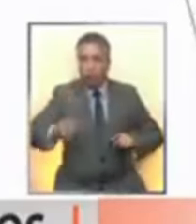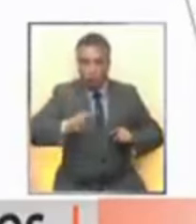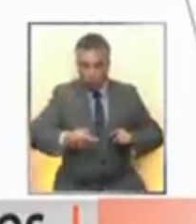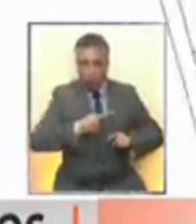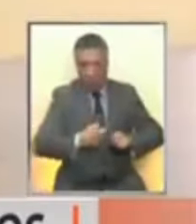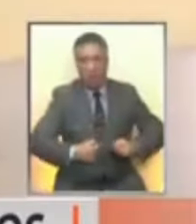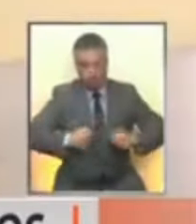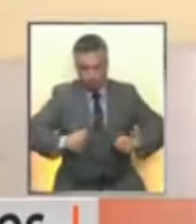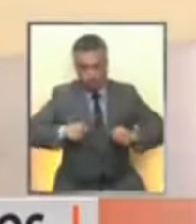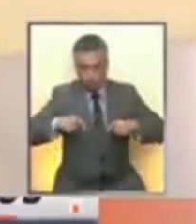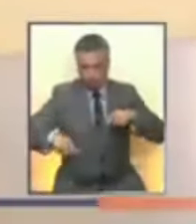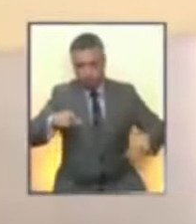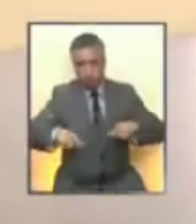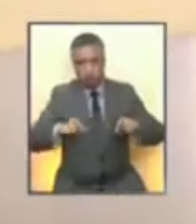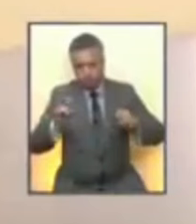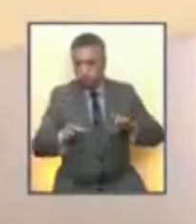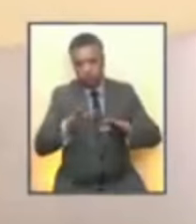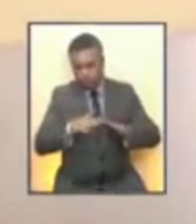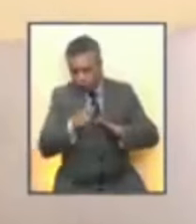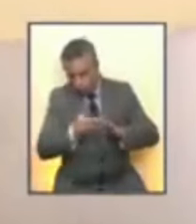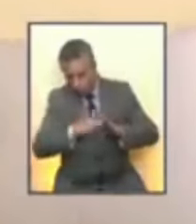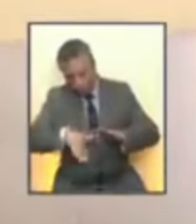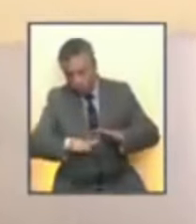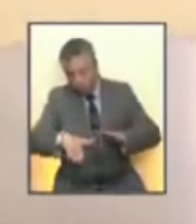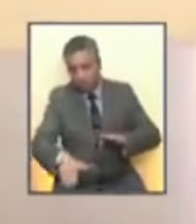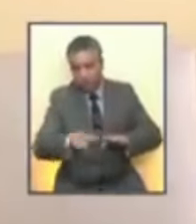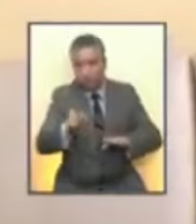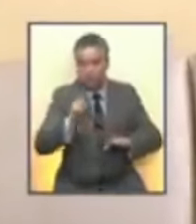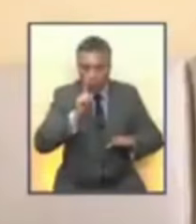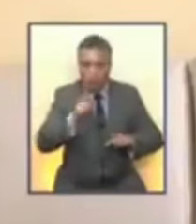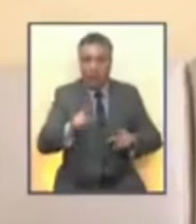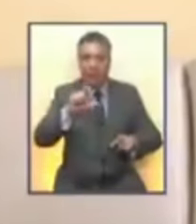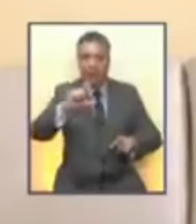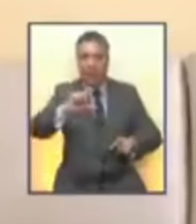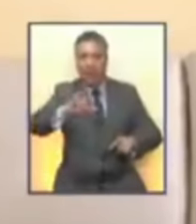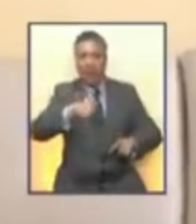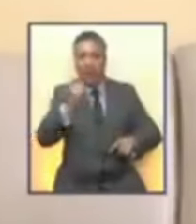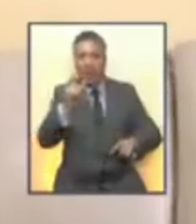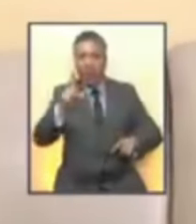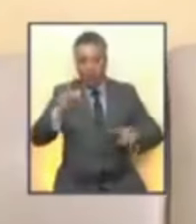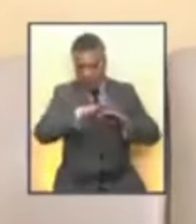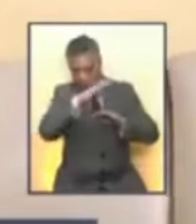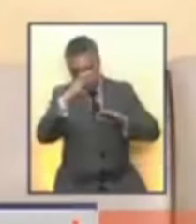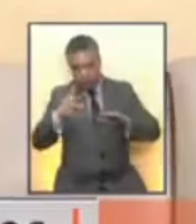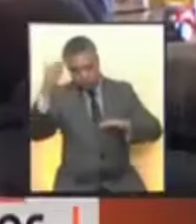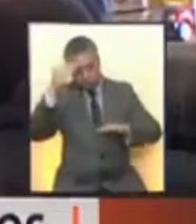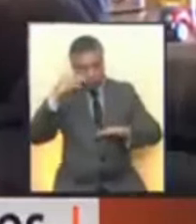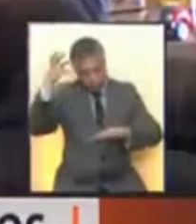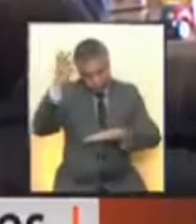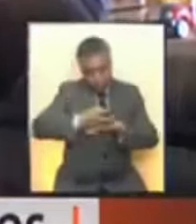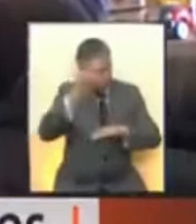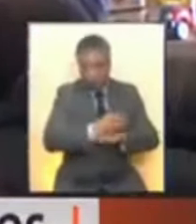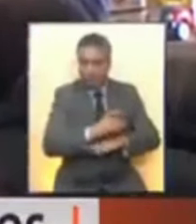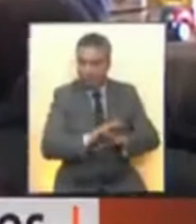robustas que permitan la pasada sobre escombros. Tiene un sistema de jaula también para evitar que caigan escombros y que puedan dañar a los niños.